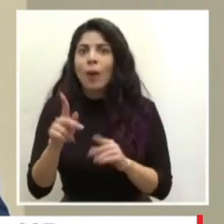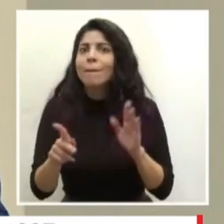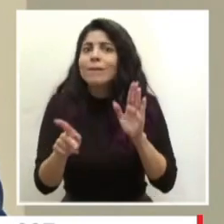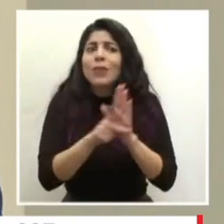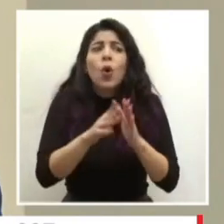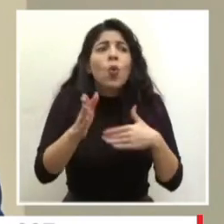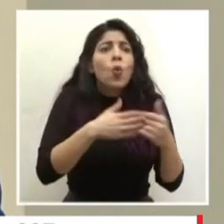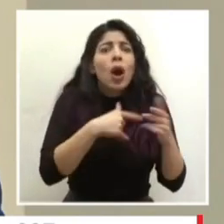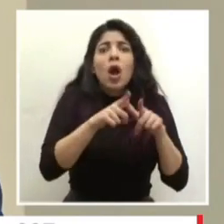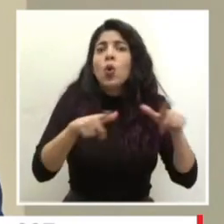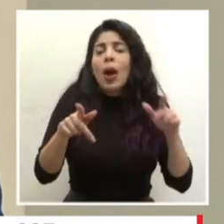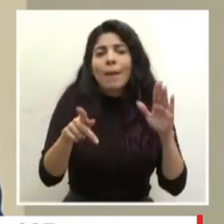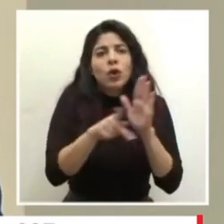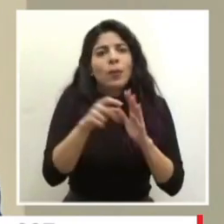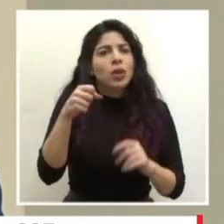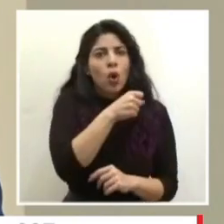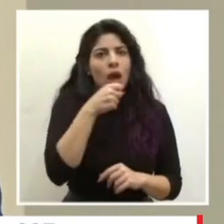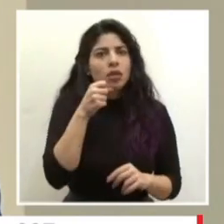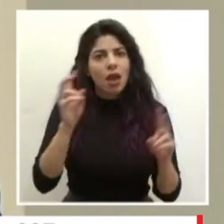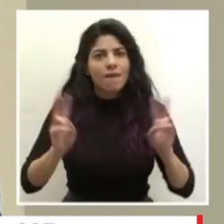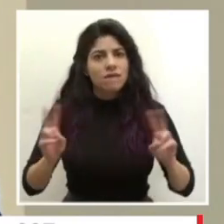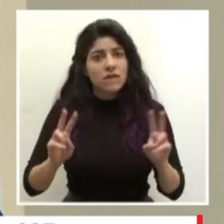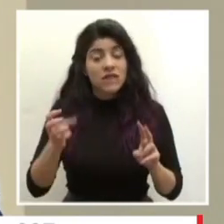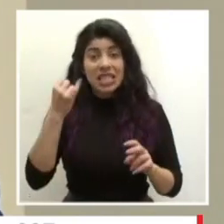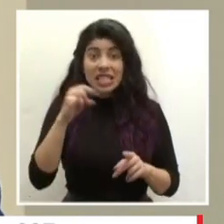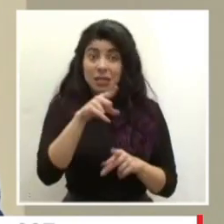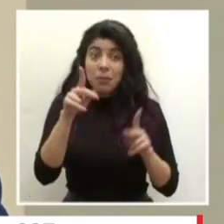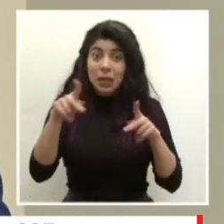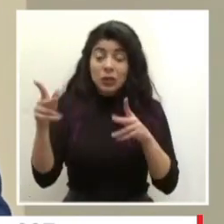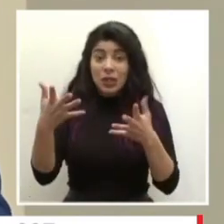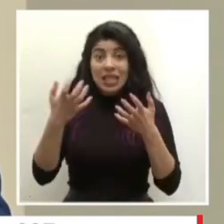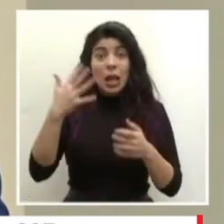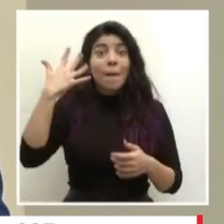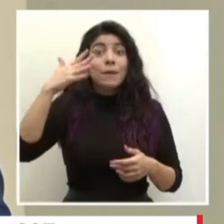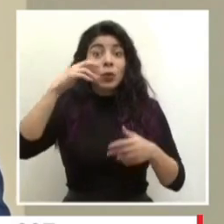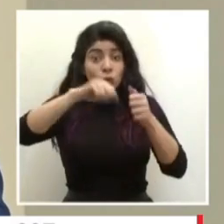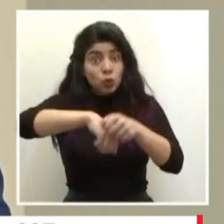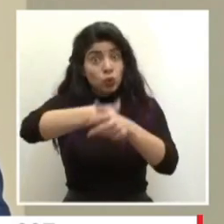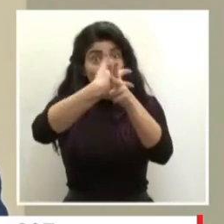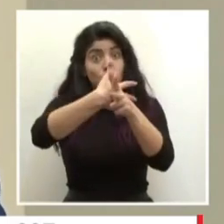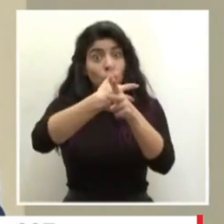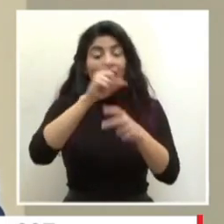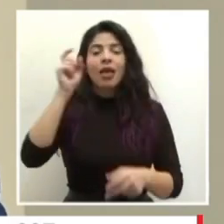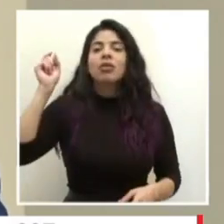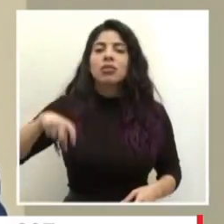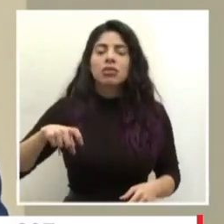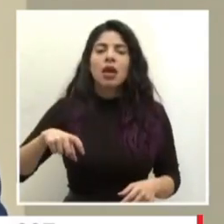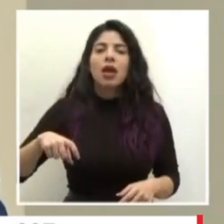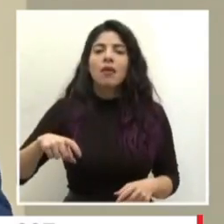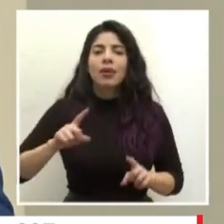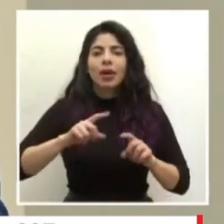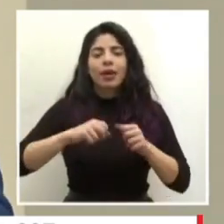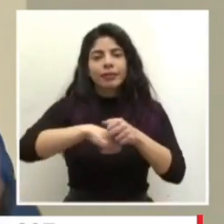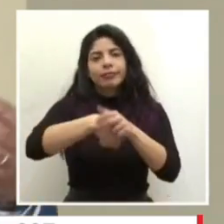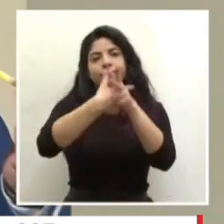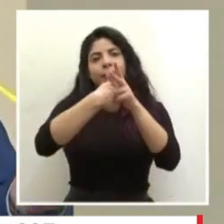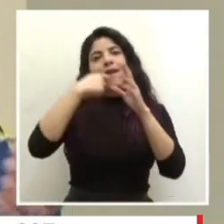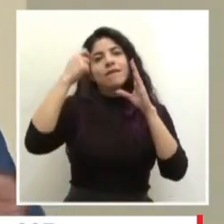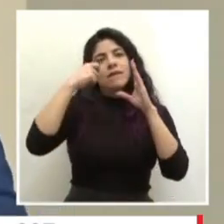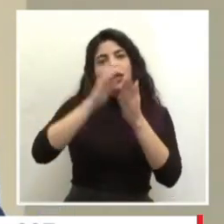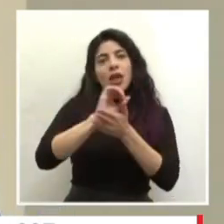cualquier actividad. O sea, si quieren hacer transmisiones de música, tiene que ser de forma diferida, grabación,